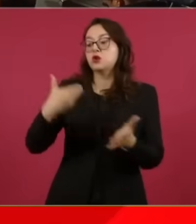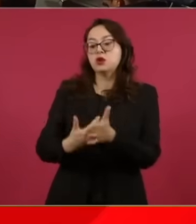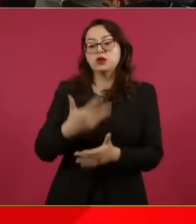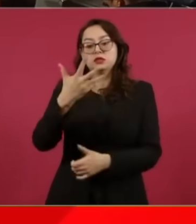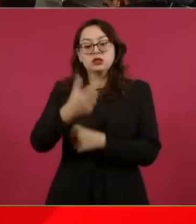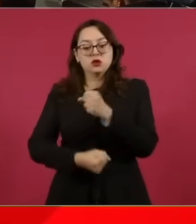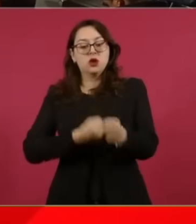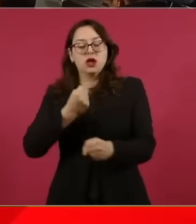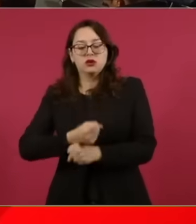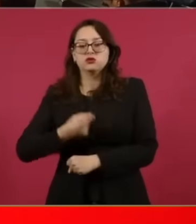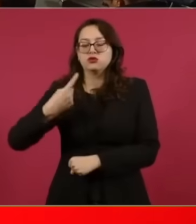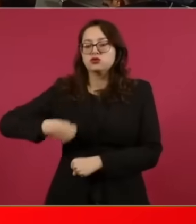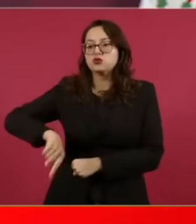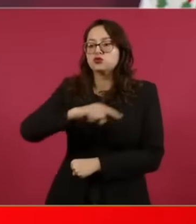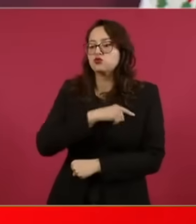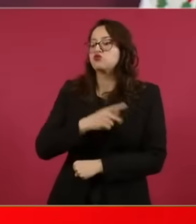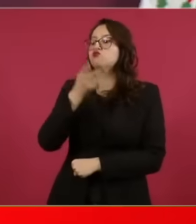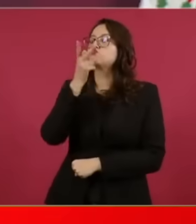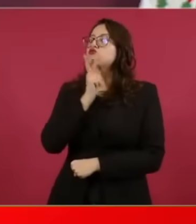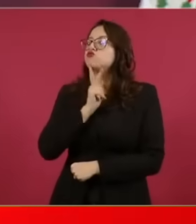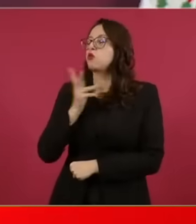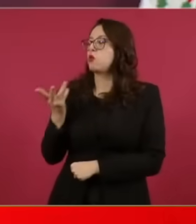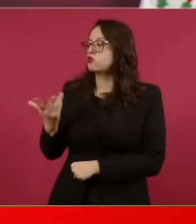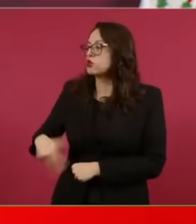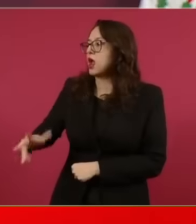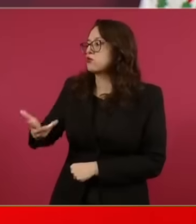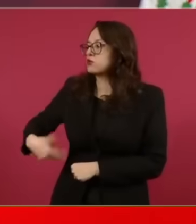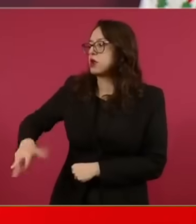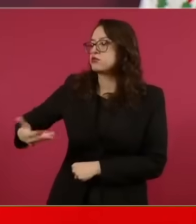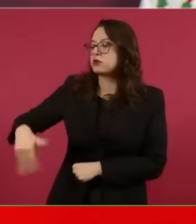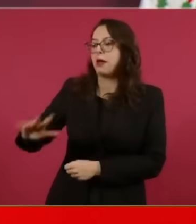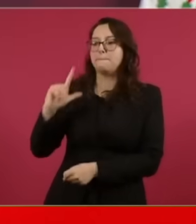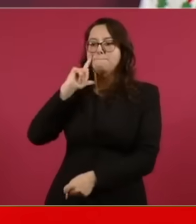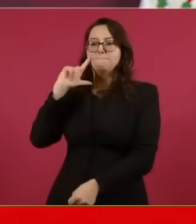Tan es así que todo lo que hemos extraído de petróleo